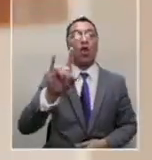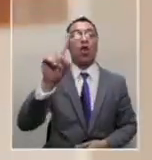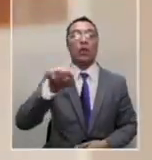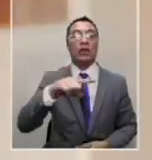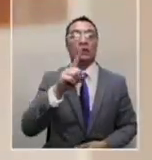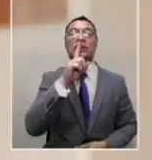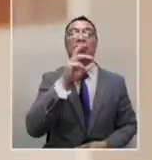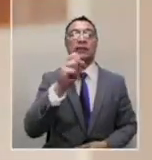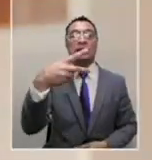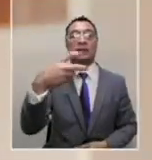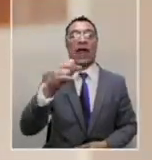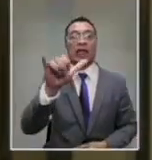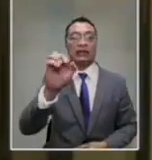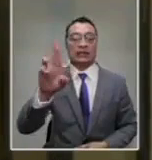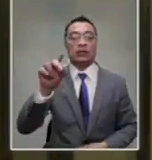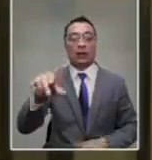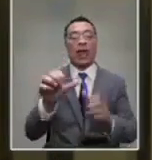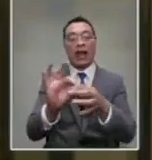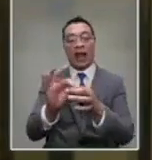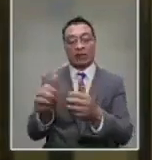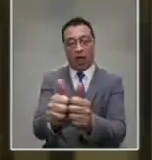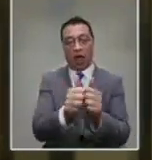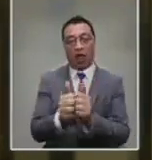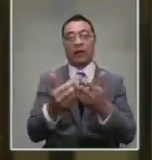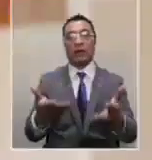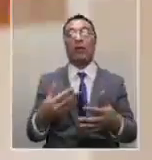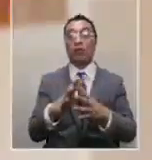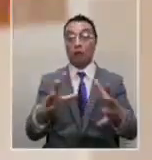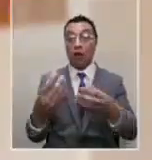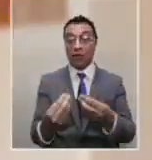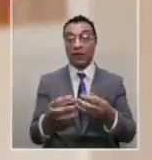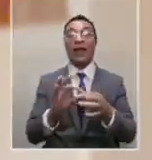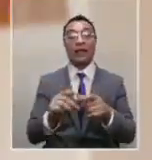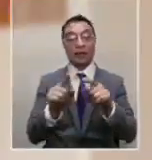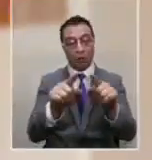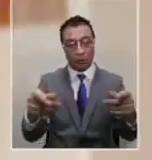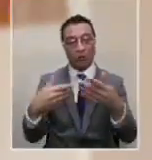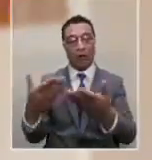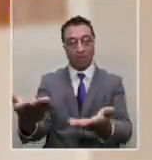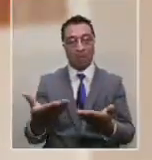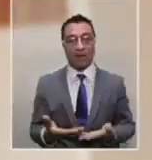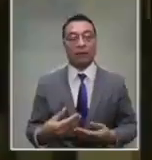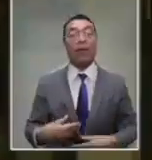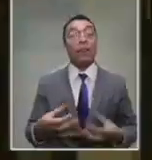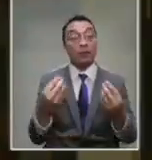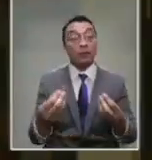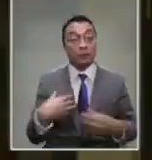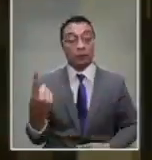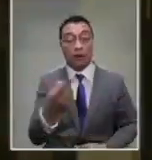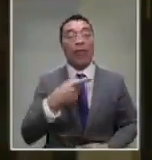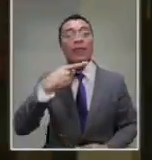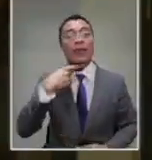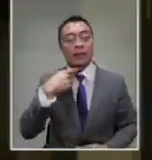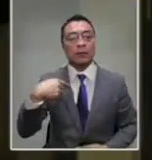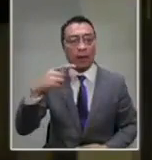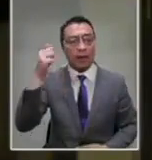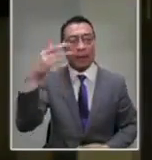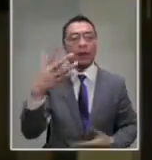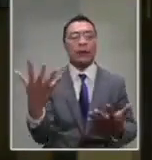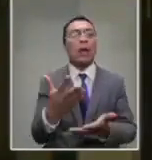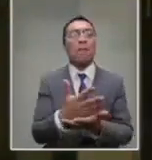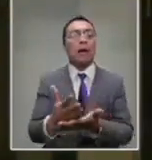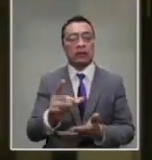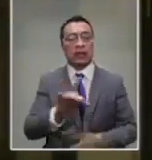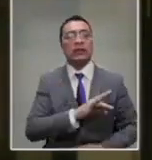que nos acompaña en esta sesión. Muchas gracias por acompañarnos. ¿Cómo estás? Bueno, muy bien, muchas gracias a ustedes por la invitación. Bueno, nos interesa mucho entender